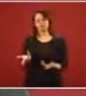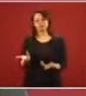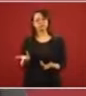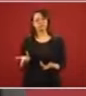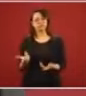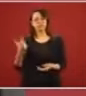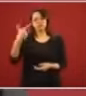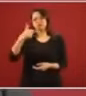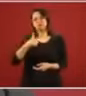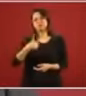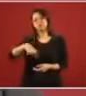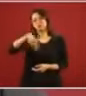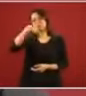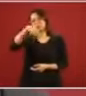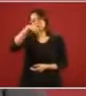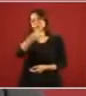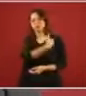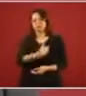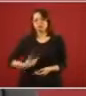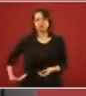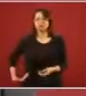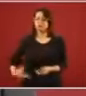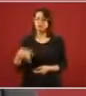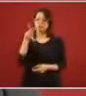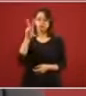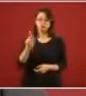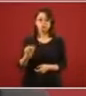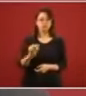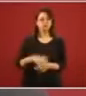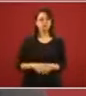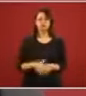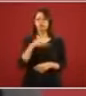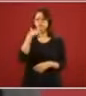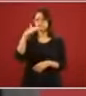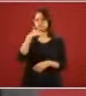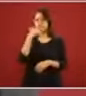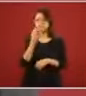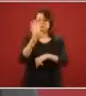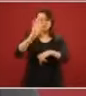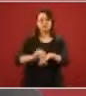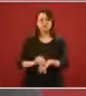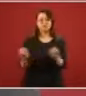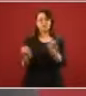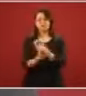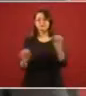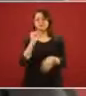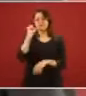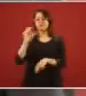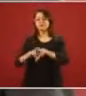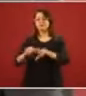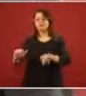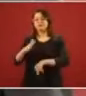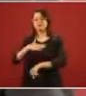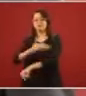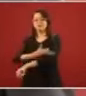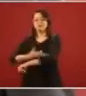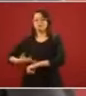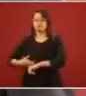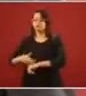No acepto la corrupción de nadie, ni de mis familiares.